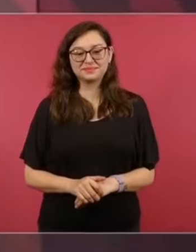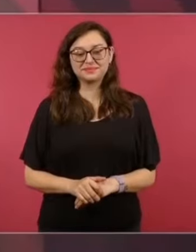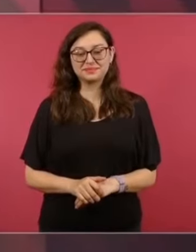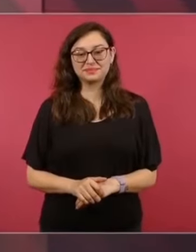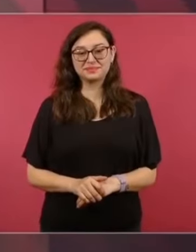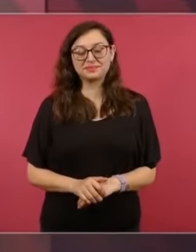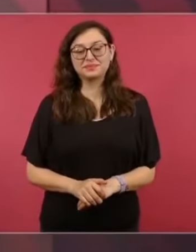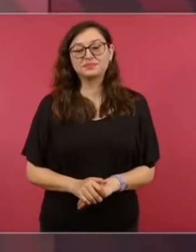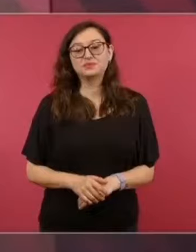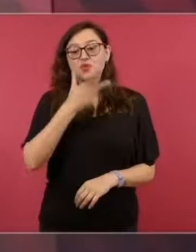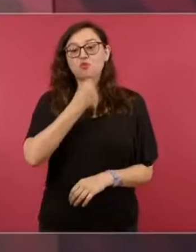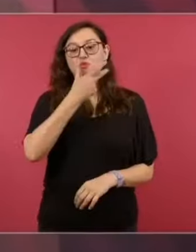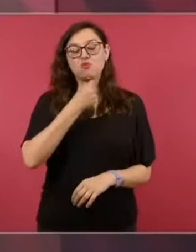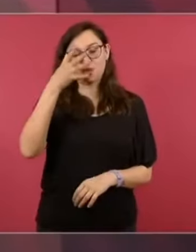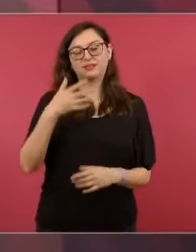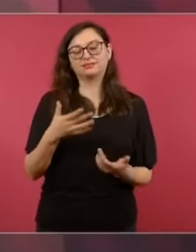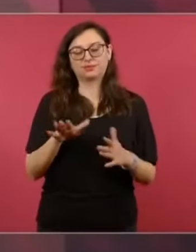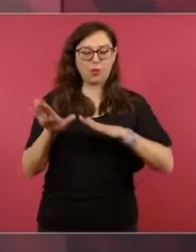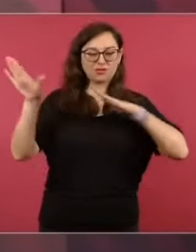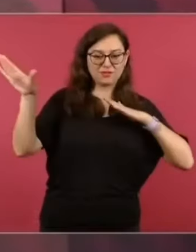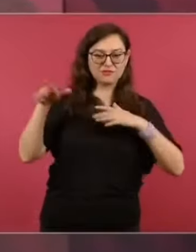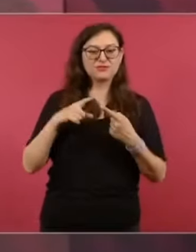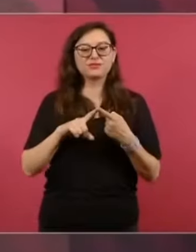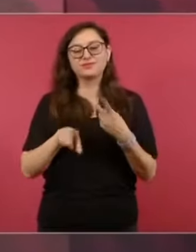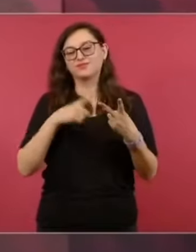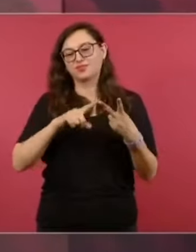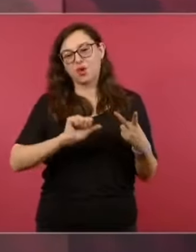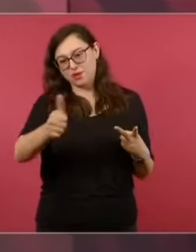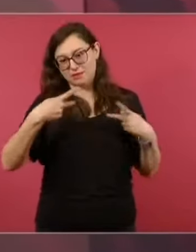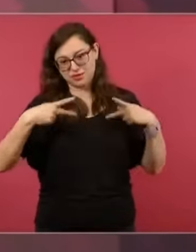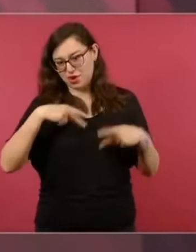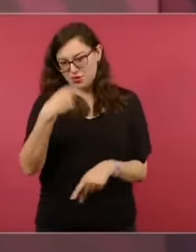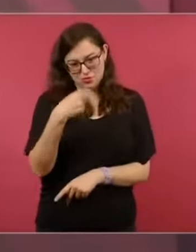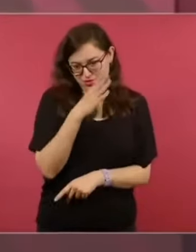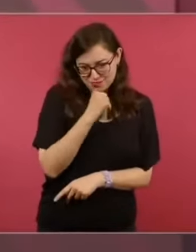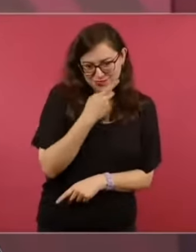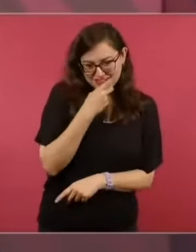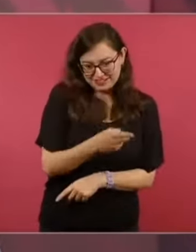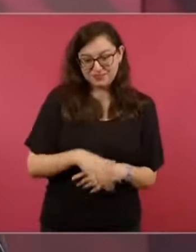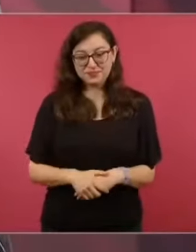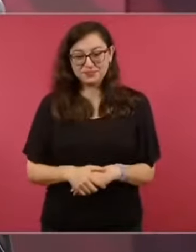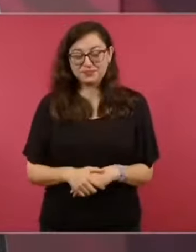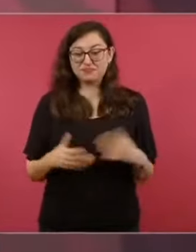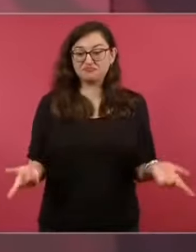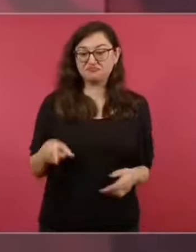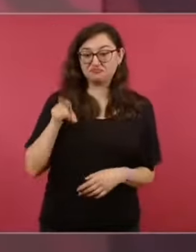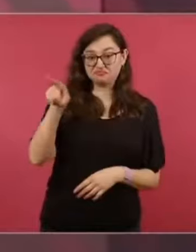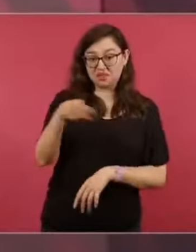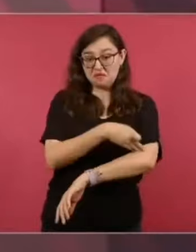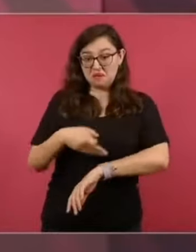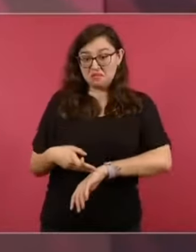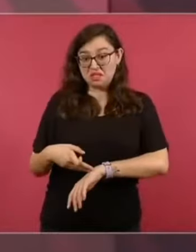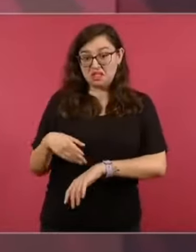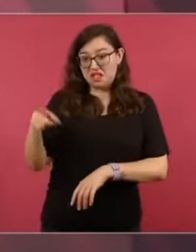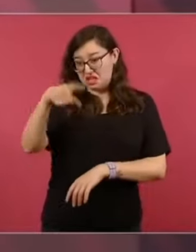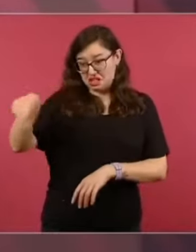cuautemo blanco dice y otra persona que no puedo mencionar dice de todas esas familias es el más inteligente